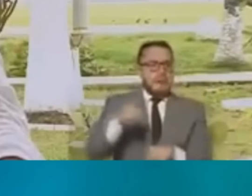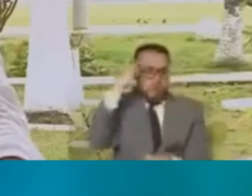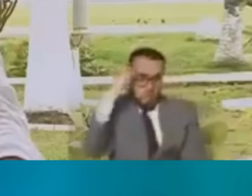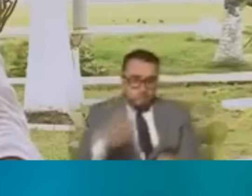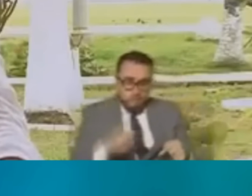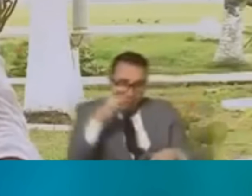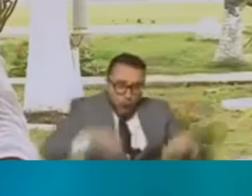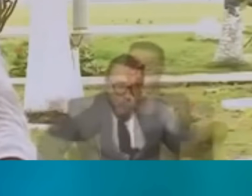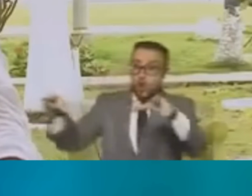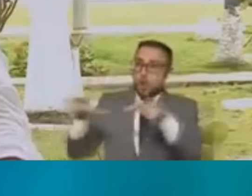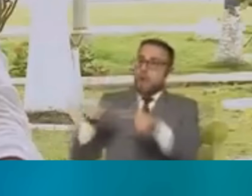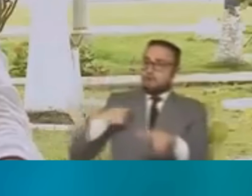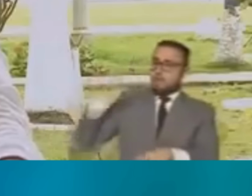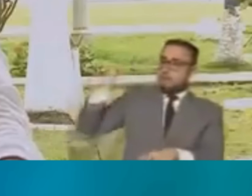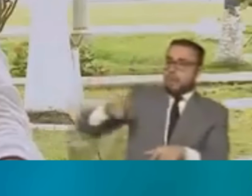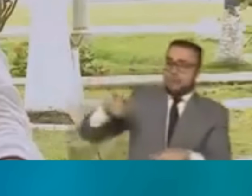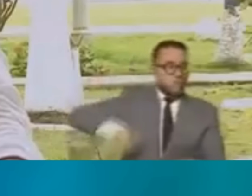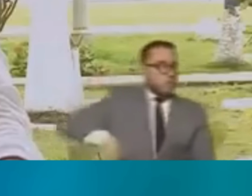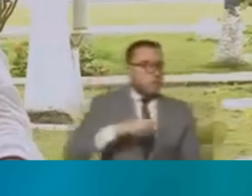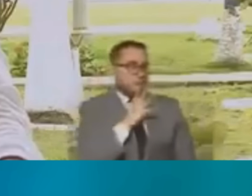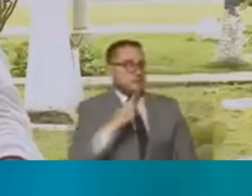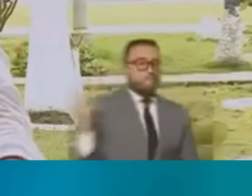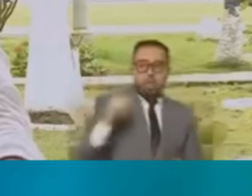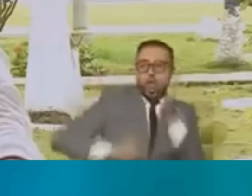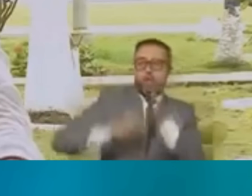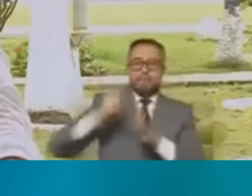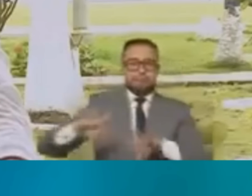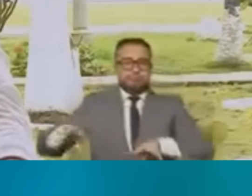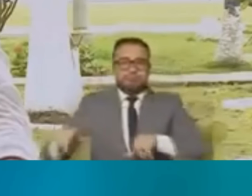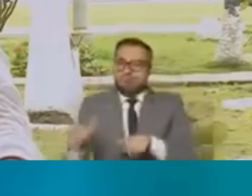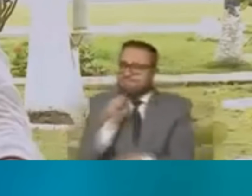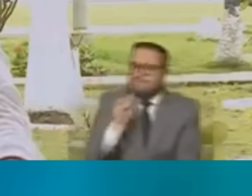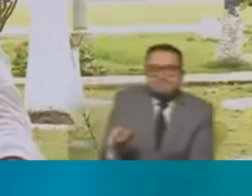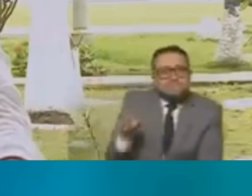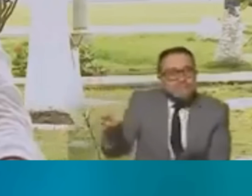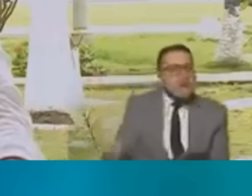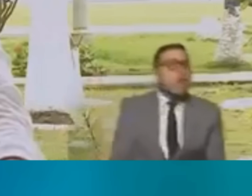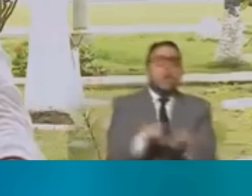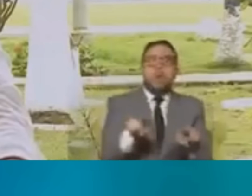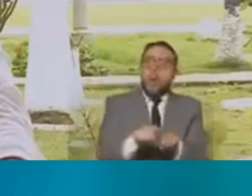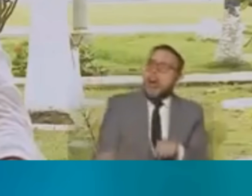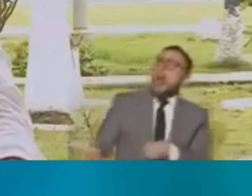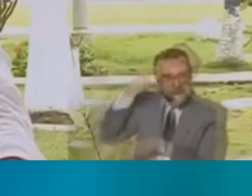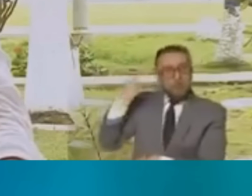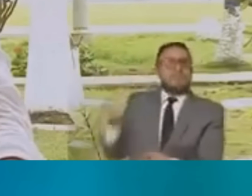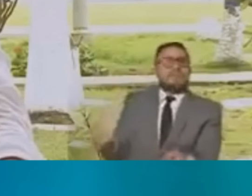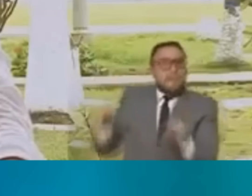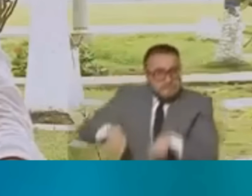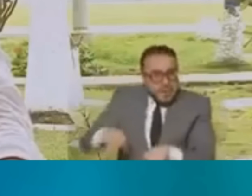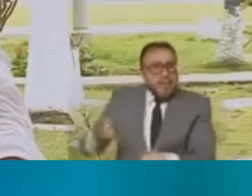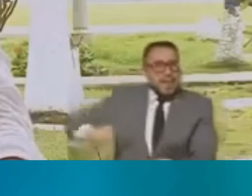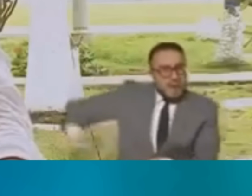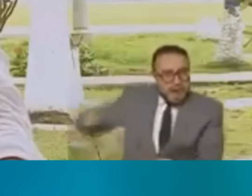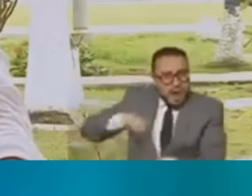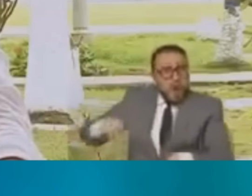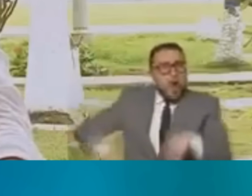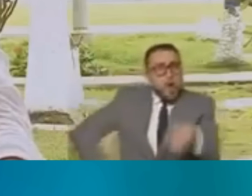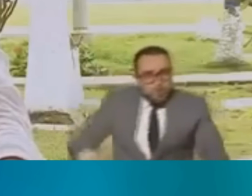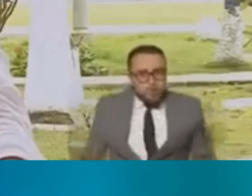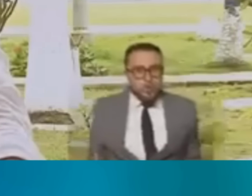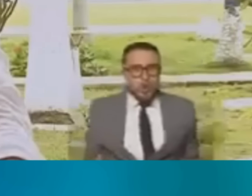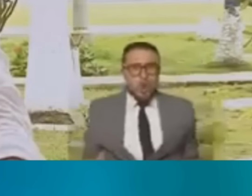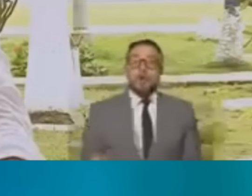estructural y profesional. Asimismo, se observa en el uso de los dineros de la UNGRD en el pasado gobierno. Le pido a la Fiscalía